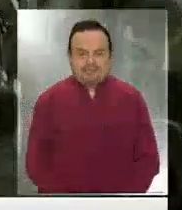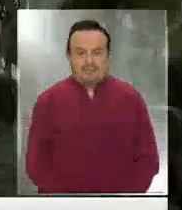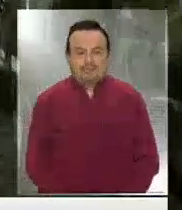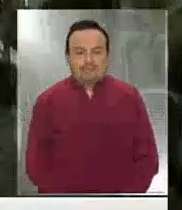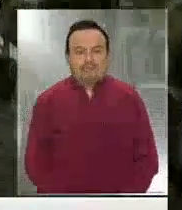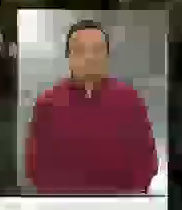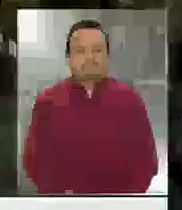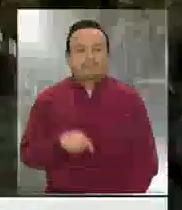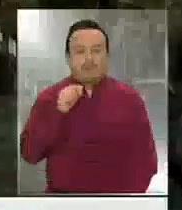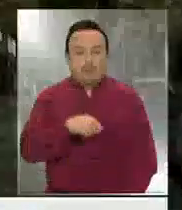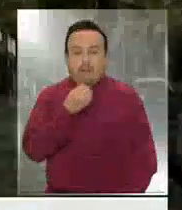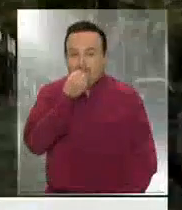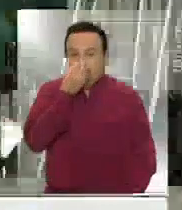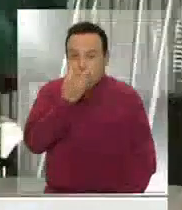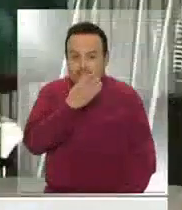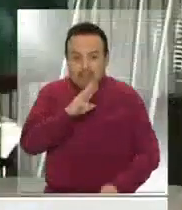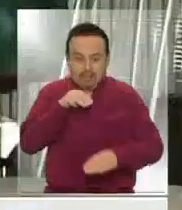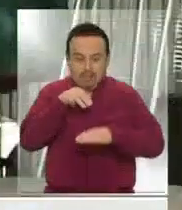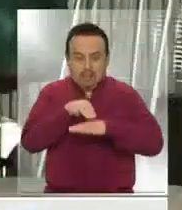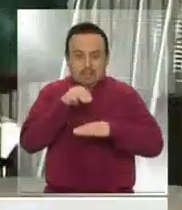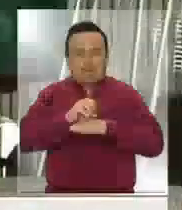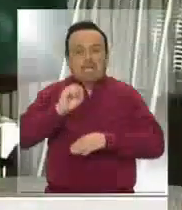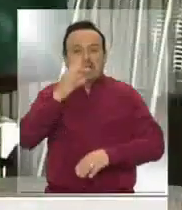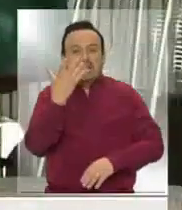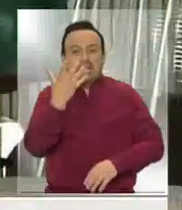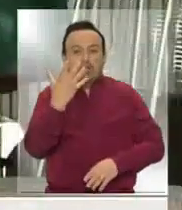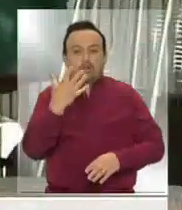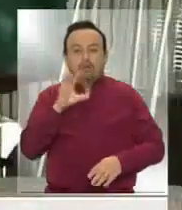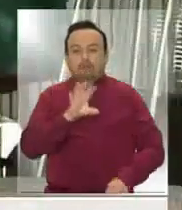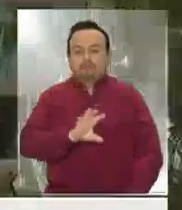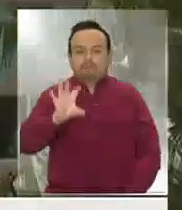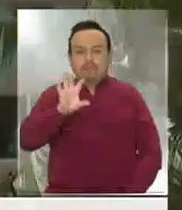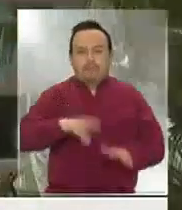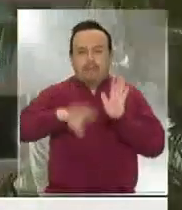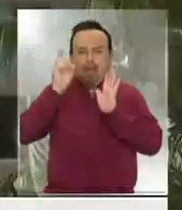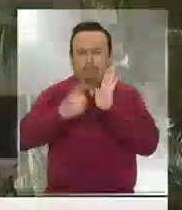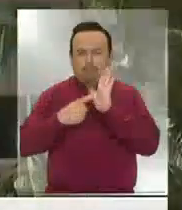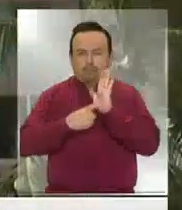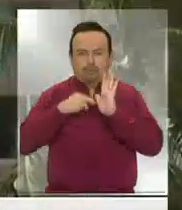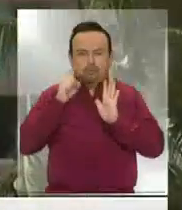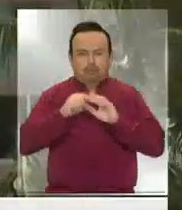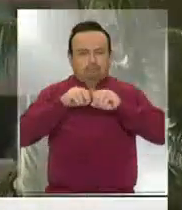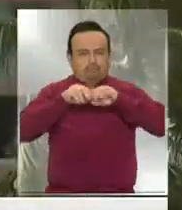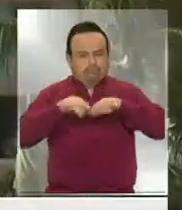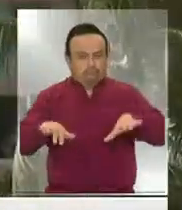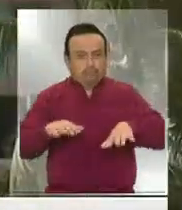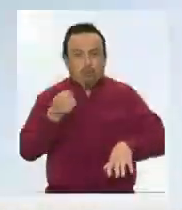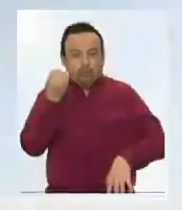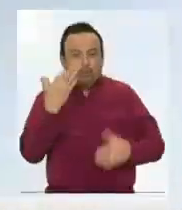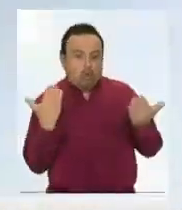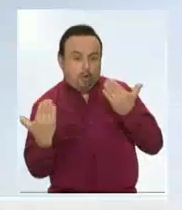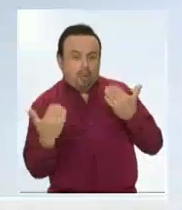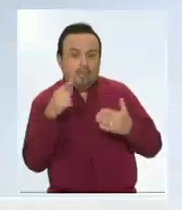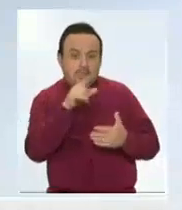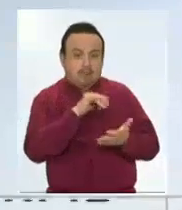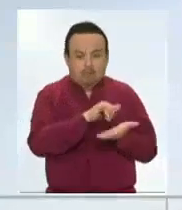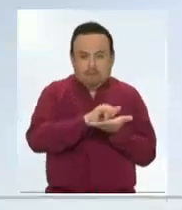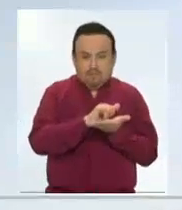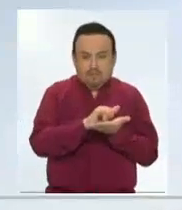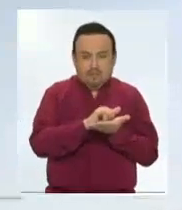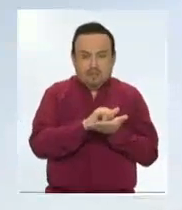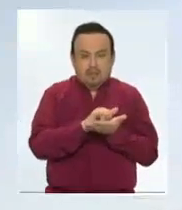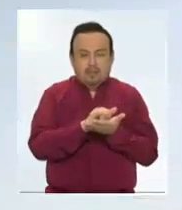Florida, en este minuto, es el quinto estado con más casos. Y si bien es una cifra menor en comparación a lo que está pasando en Nueva